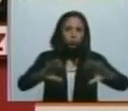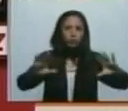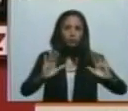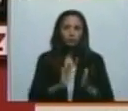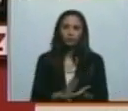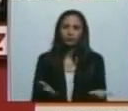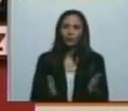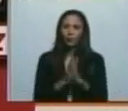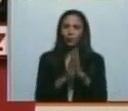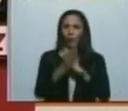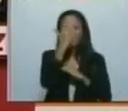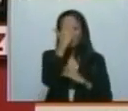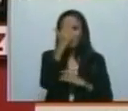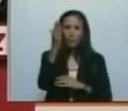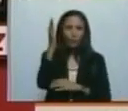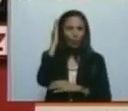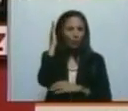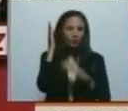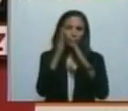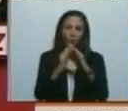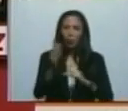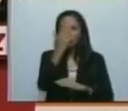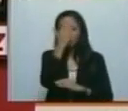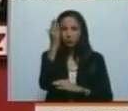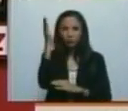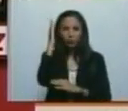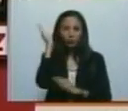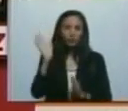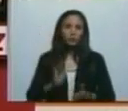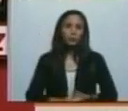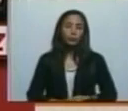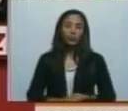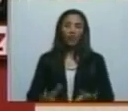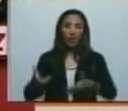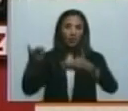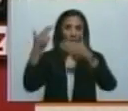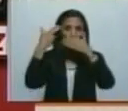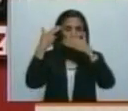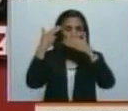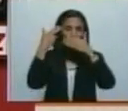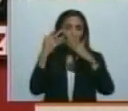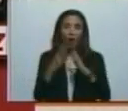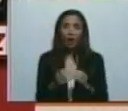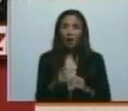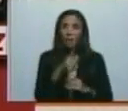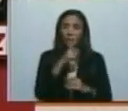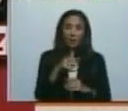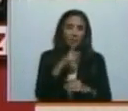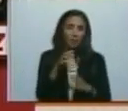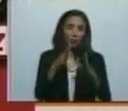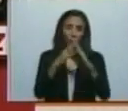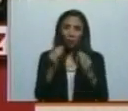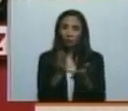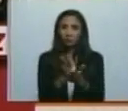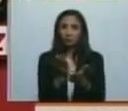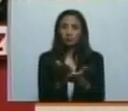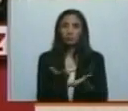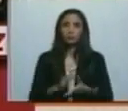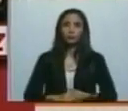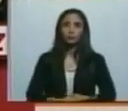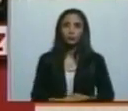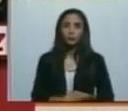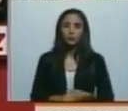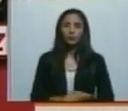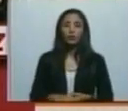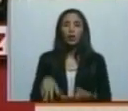Hipócritas, hipócritas. Terrorismo malo, siempre. No hay terrorismo bueno y malo. Pues bueno, amaneció el